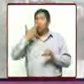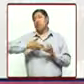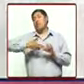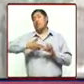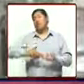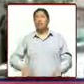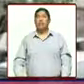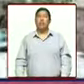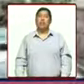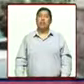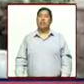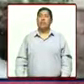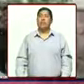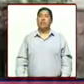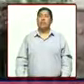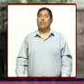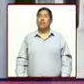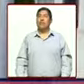hidrocarburos.